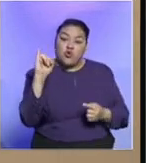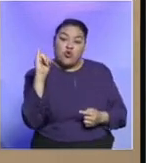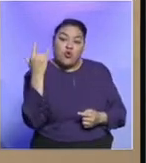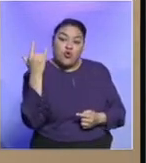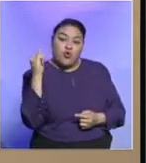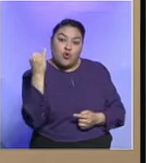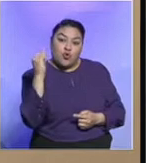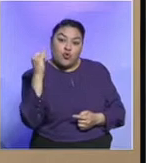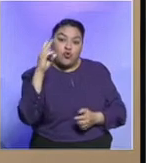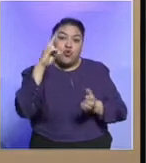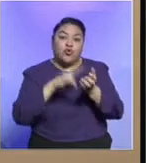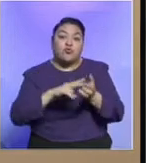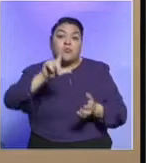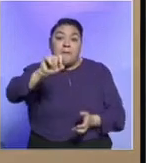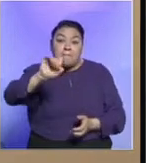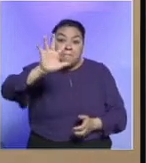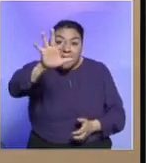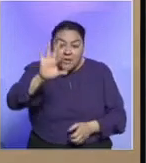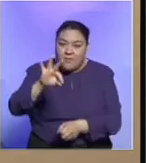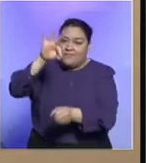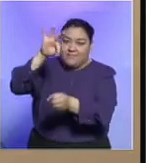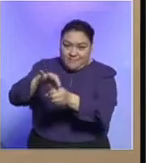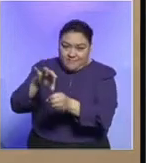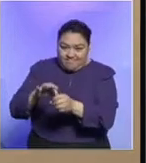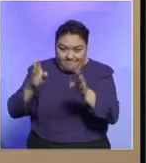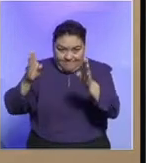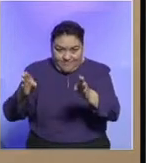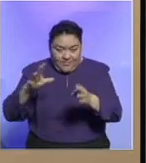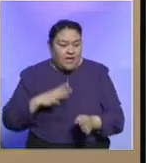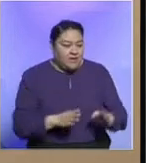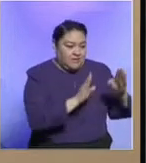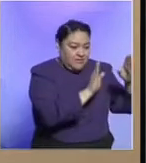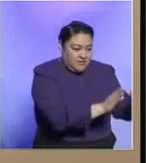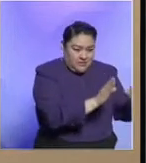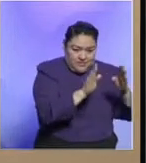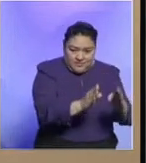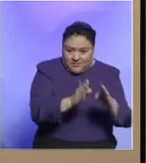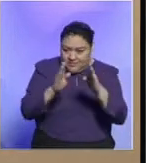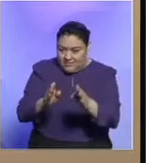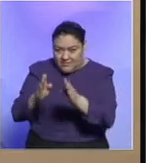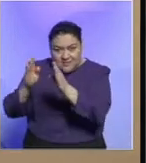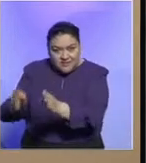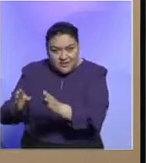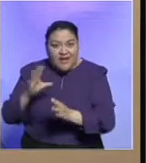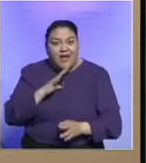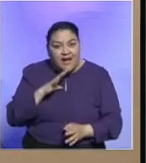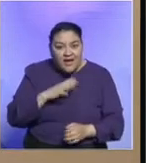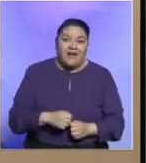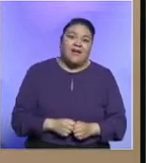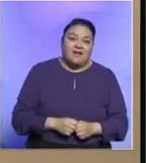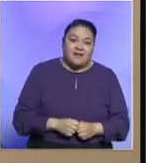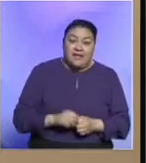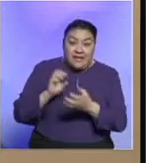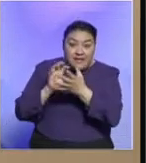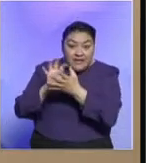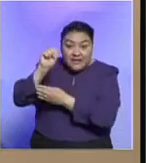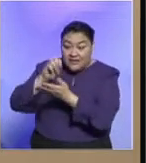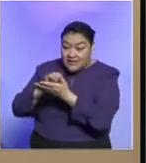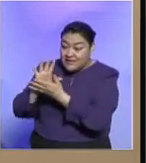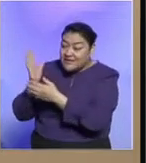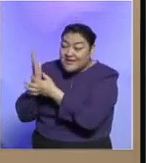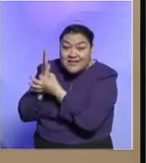2025. Y en ese sentido, considero que cuando están ahí